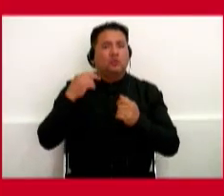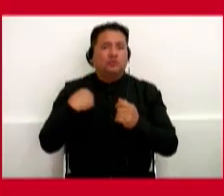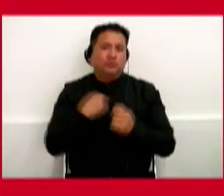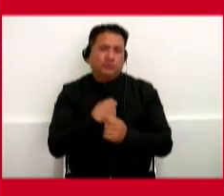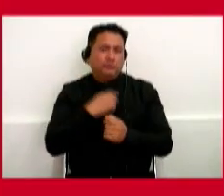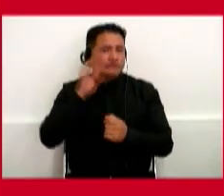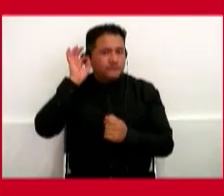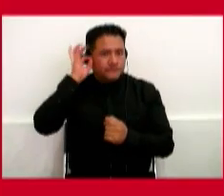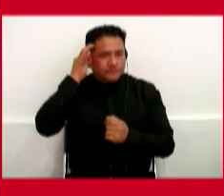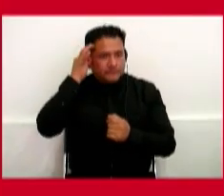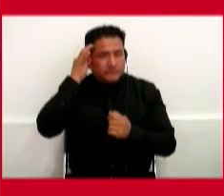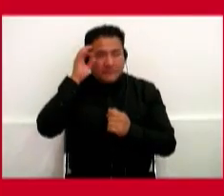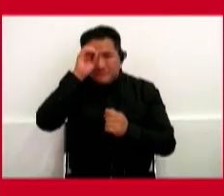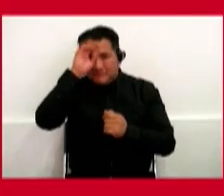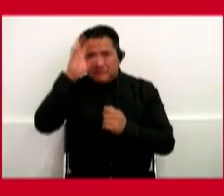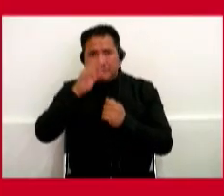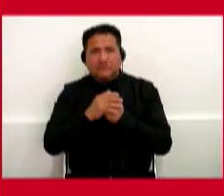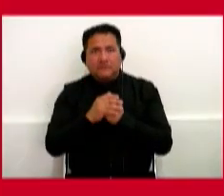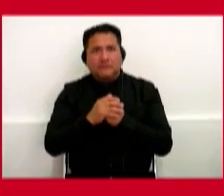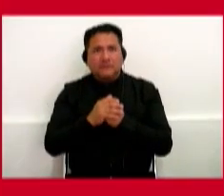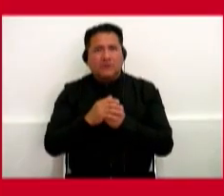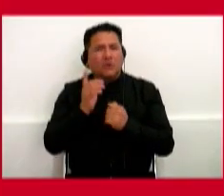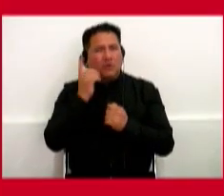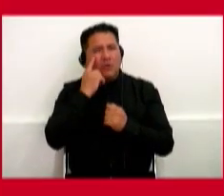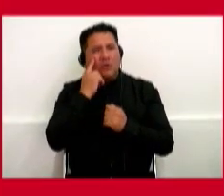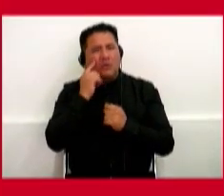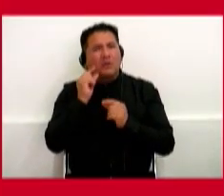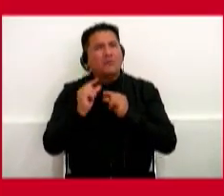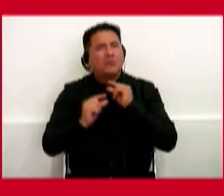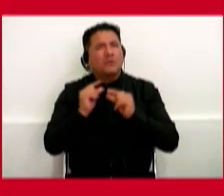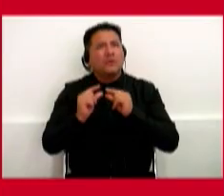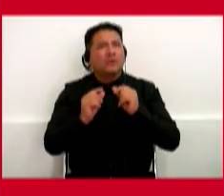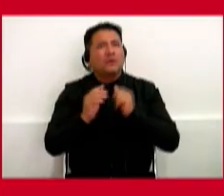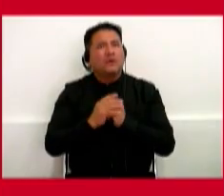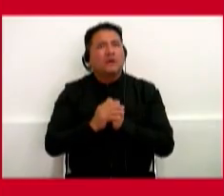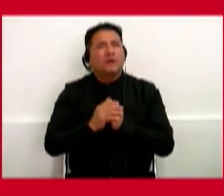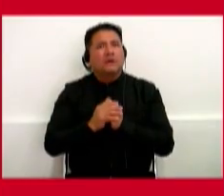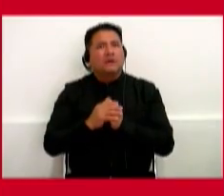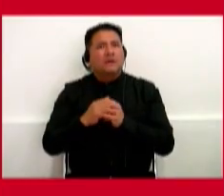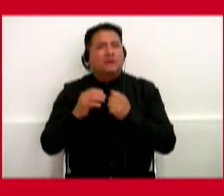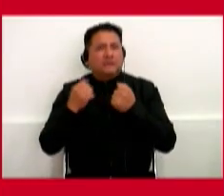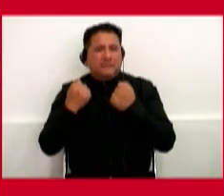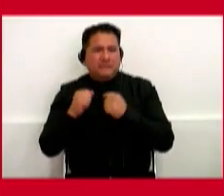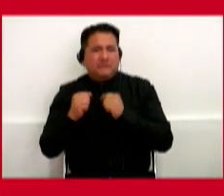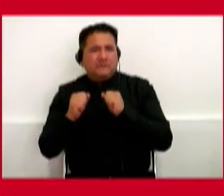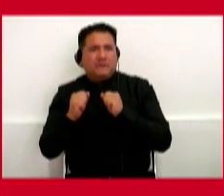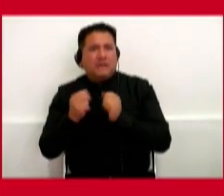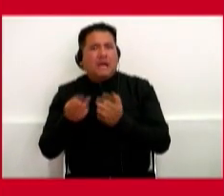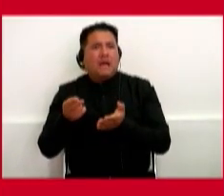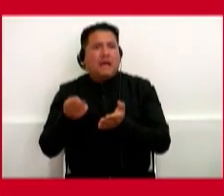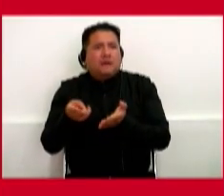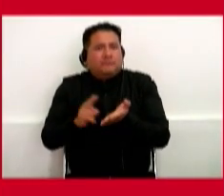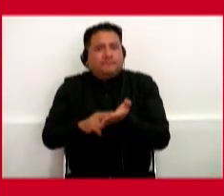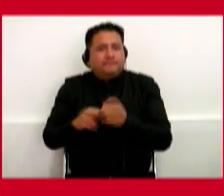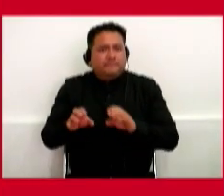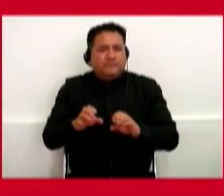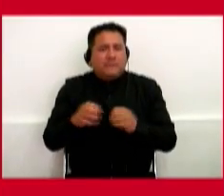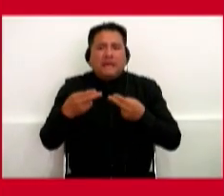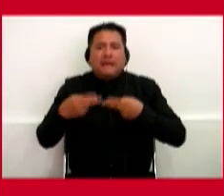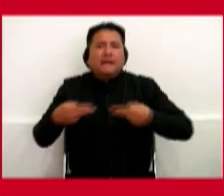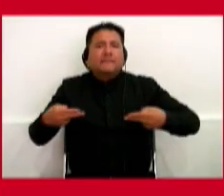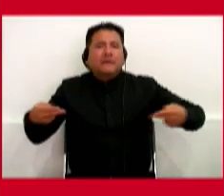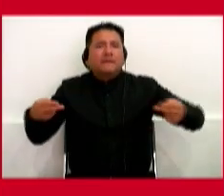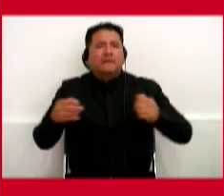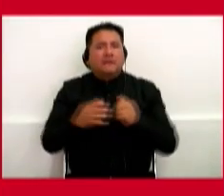universidad. Y aquí intentamos darle un giro un poco distinto, tratando de aplicar las herramientas que actualmente tiene la industria minera